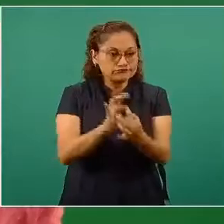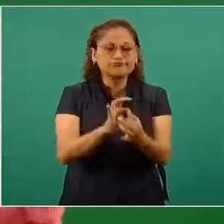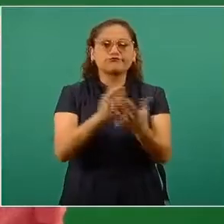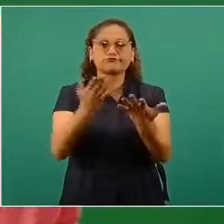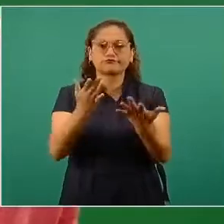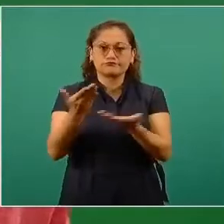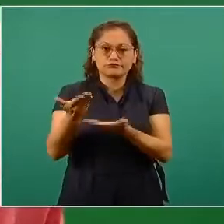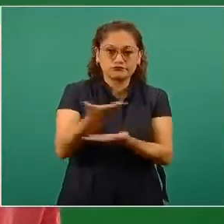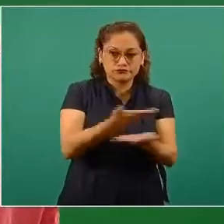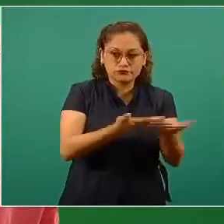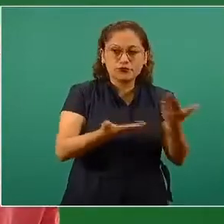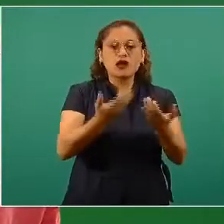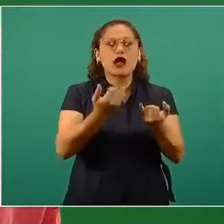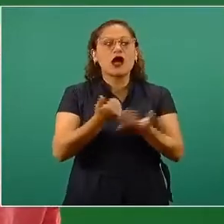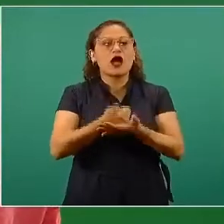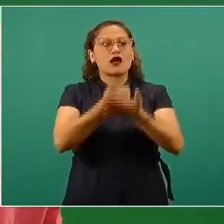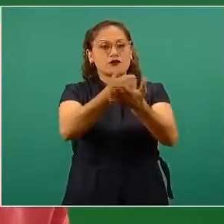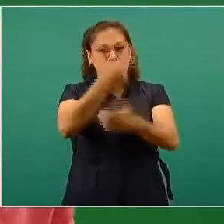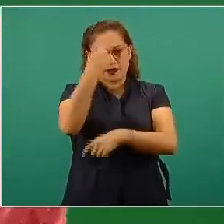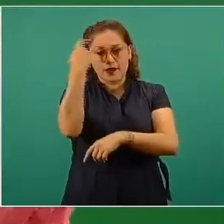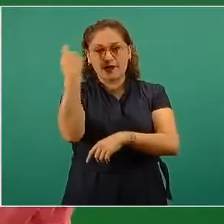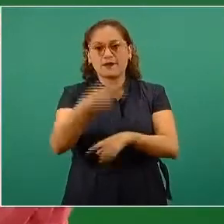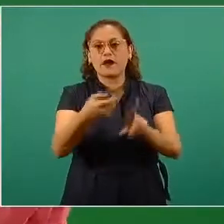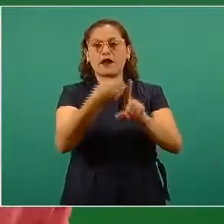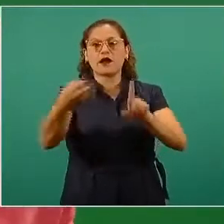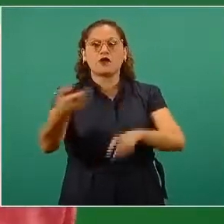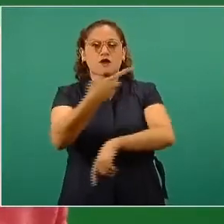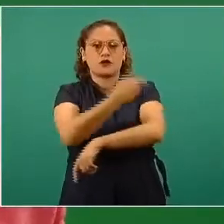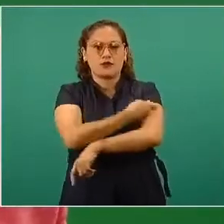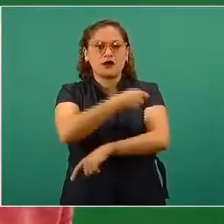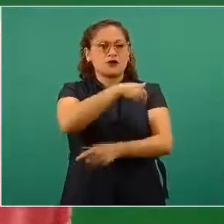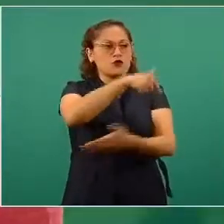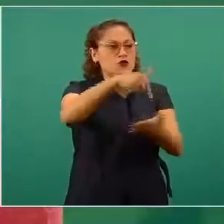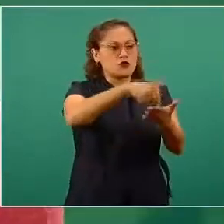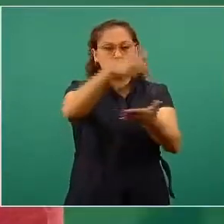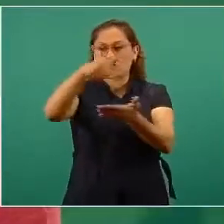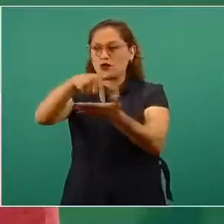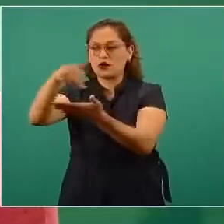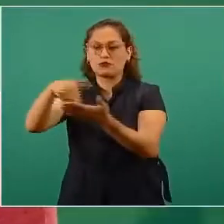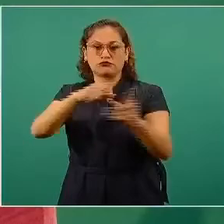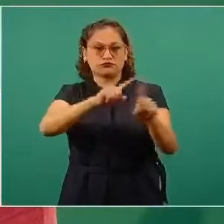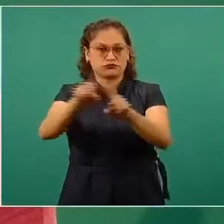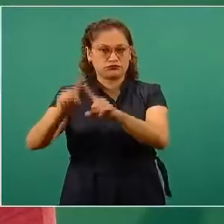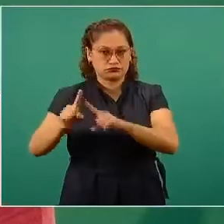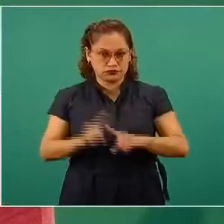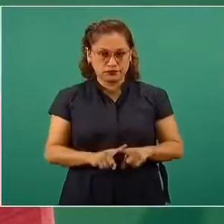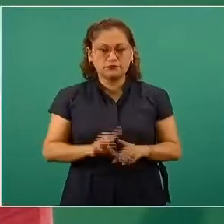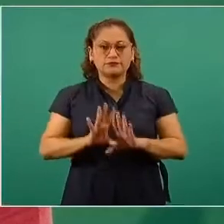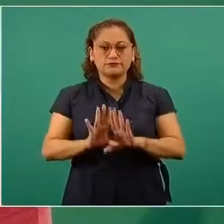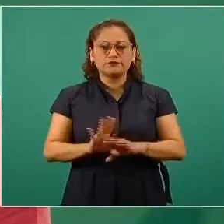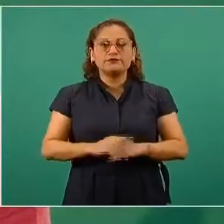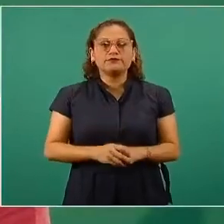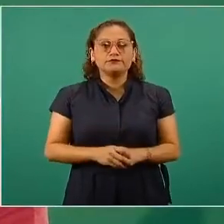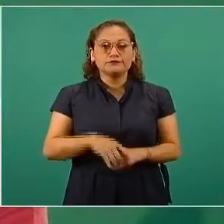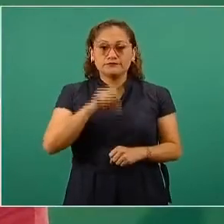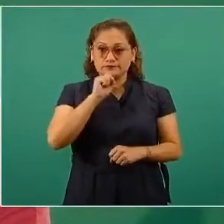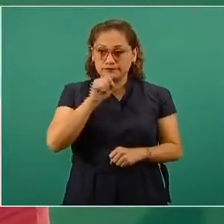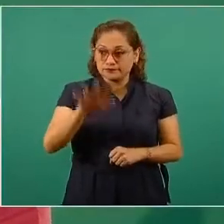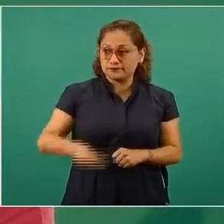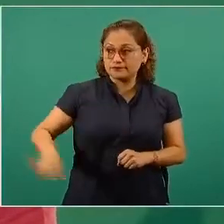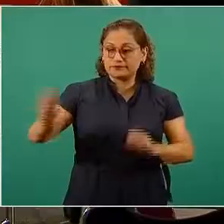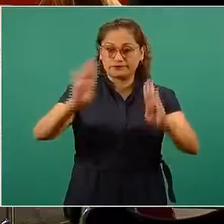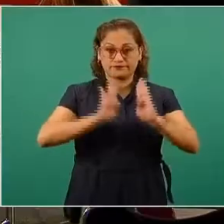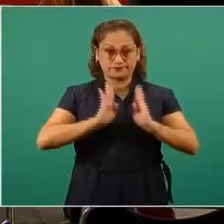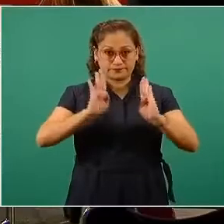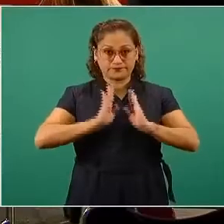de conducción del proceso de vacunación en las unidades operativas. Los miembros de nuestras heroicas Fuerzas